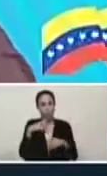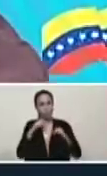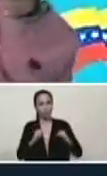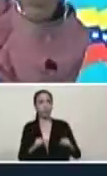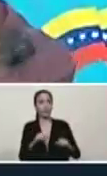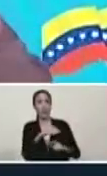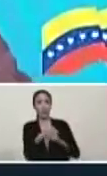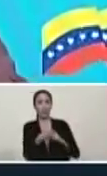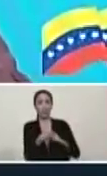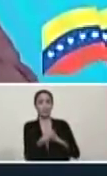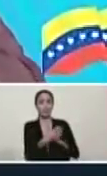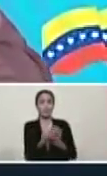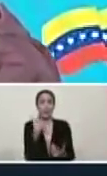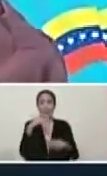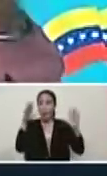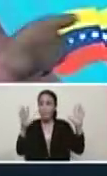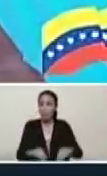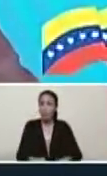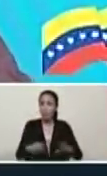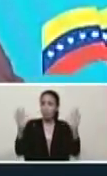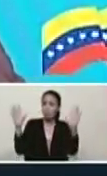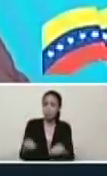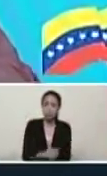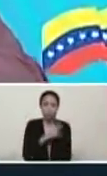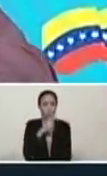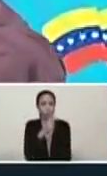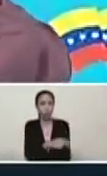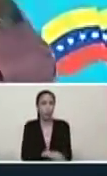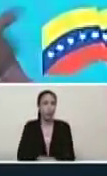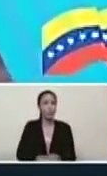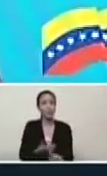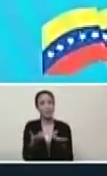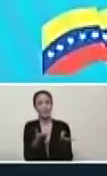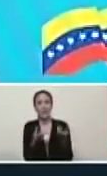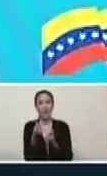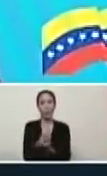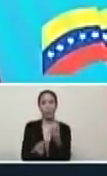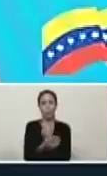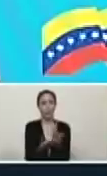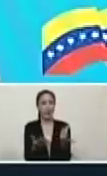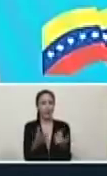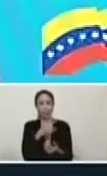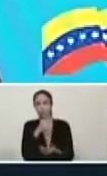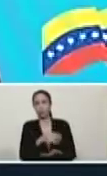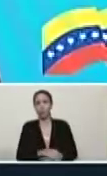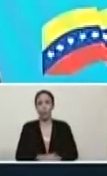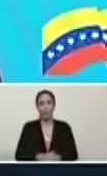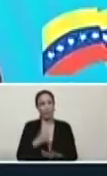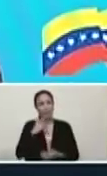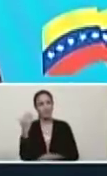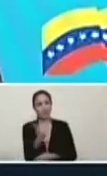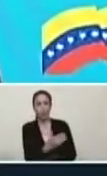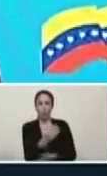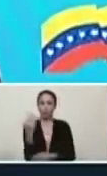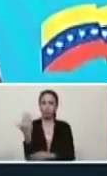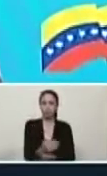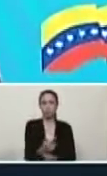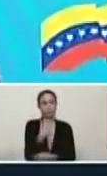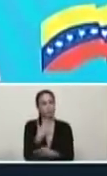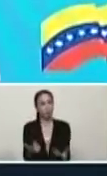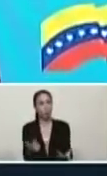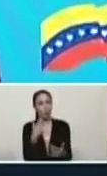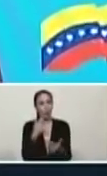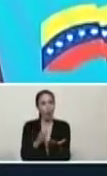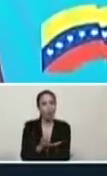frente a la guerra eléctrica, frente a la guerra económica, frente a las sanciones internacionales, la resistencia y el avance